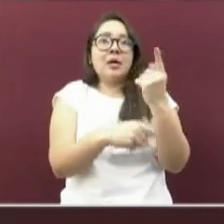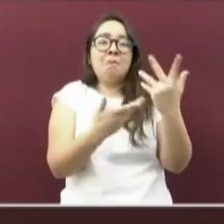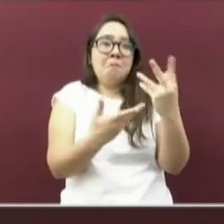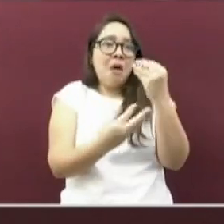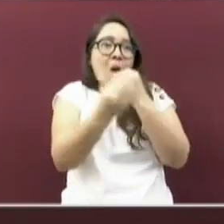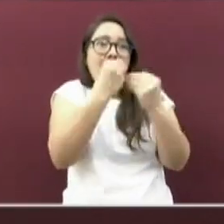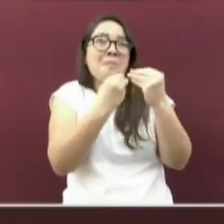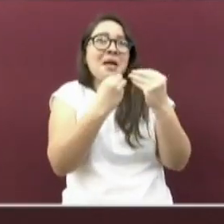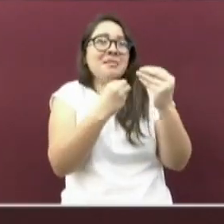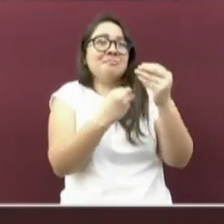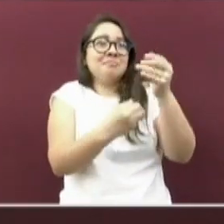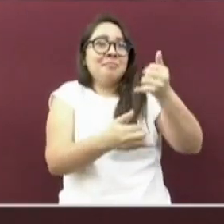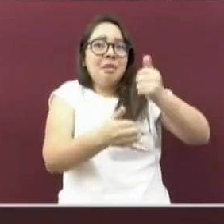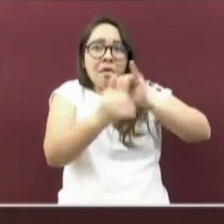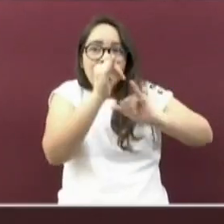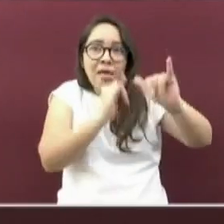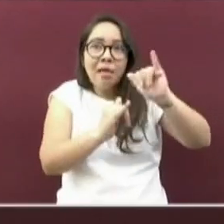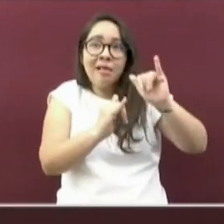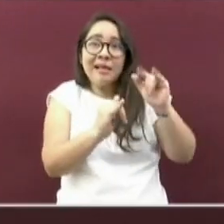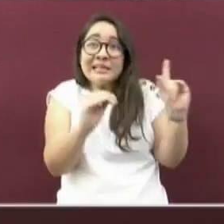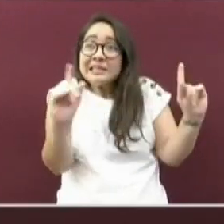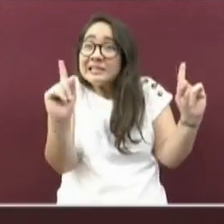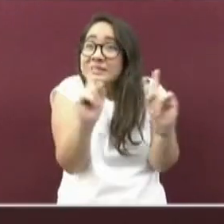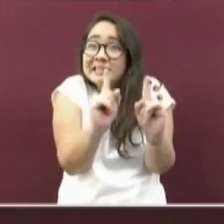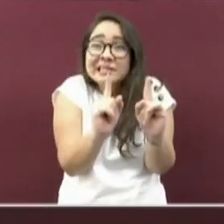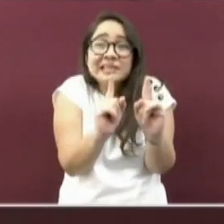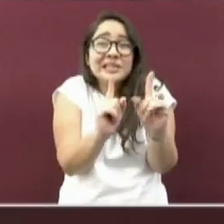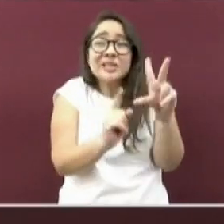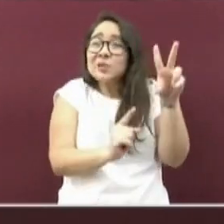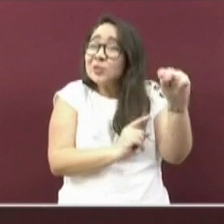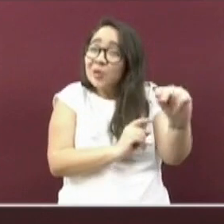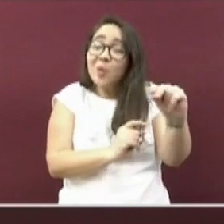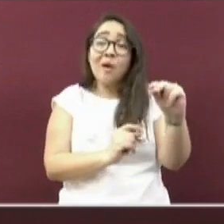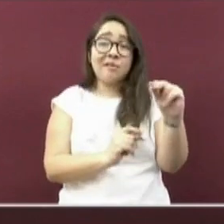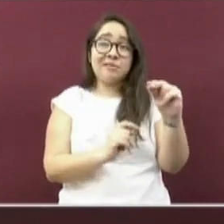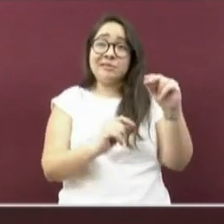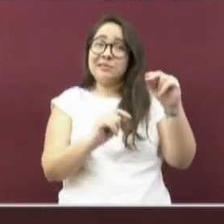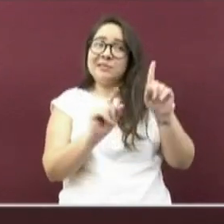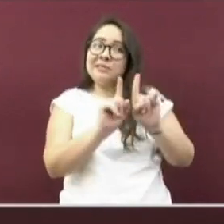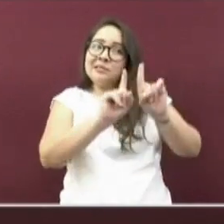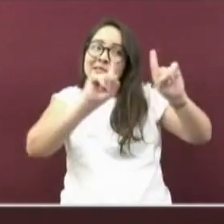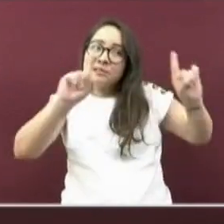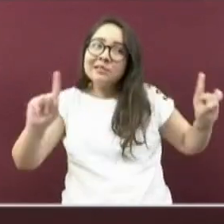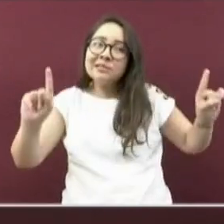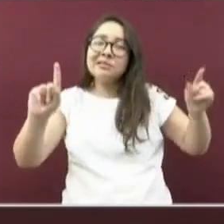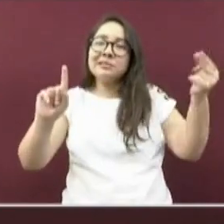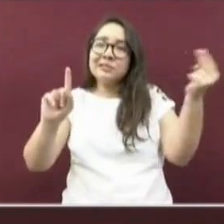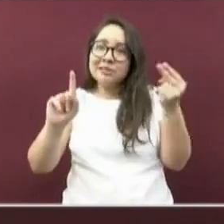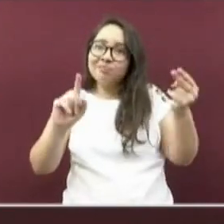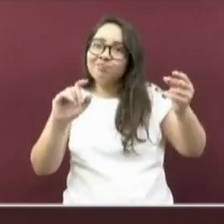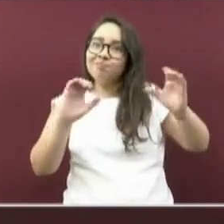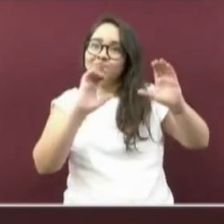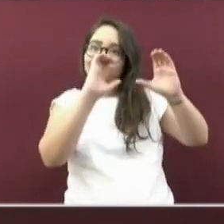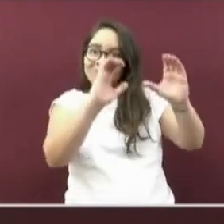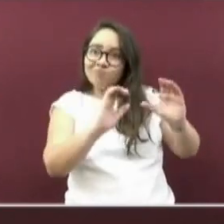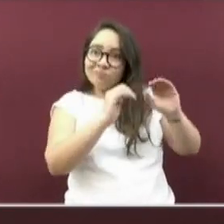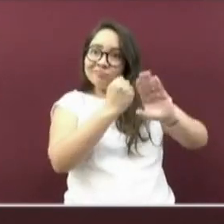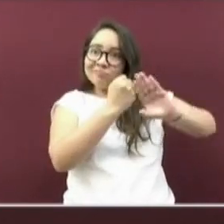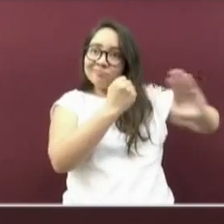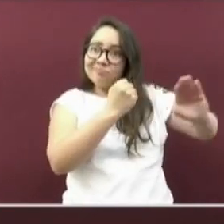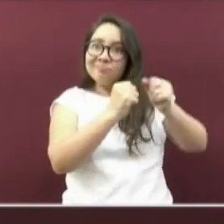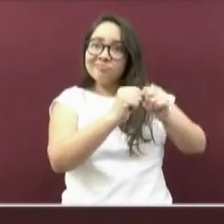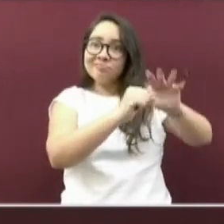Y eso, queridísima familia veracruzana, si no tiene las medidas preventivas, pues puede